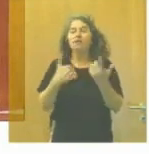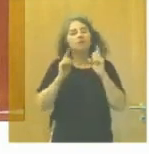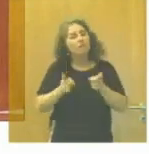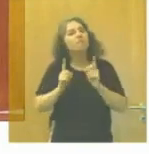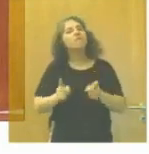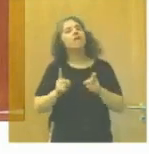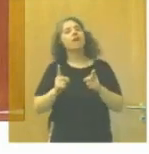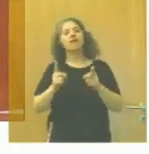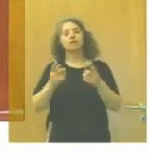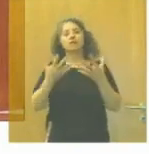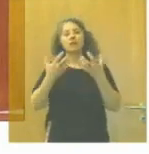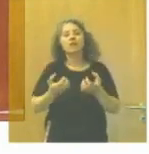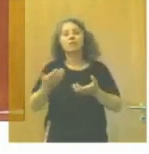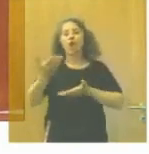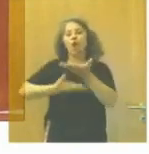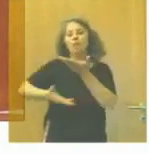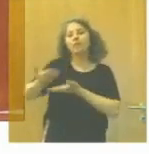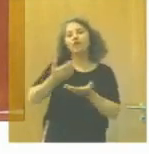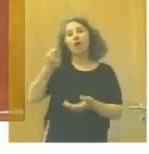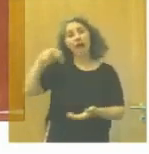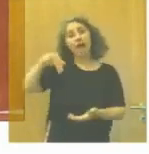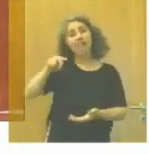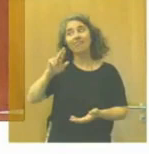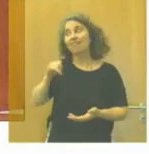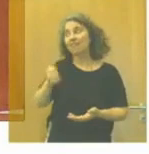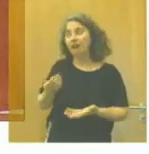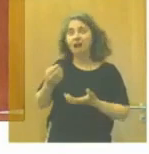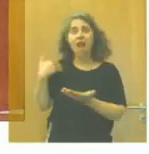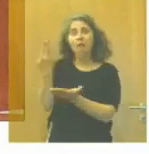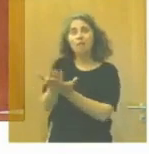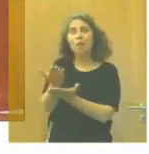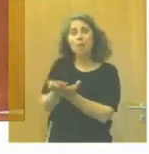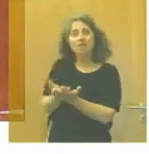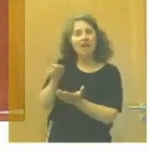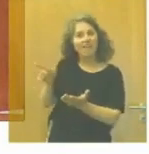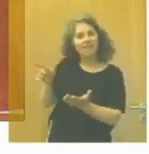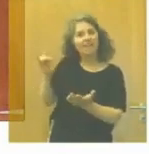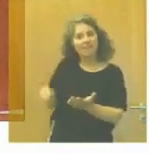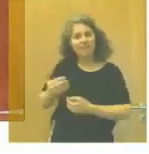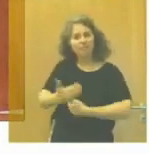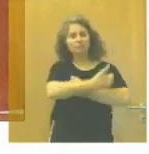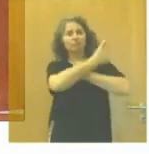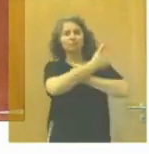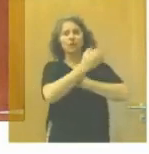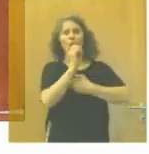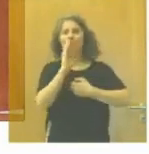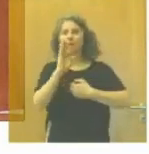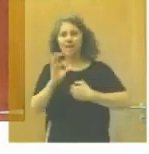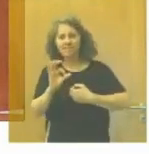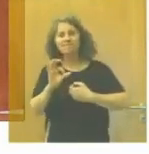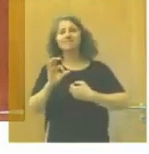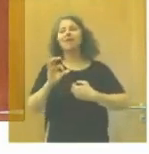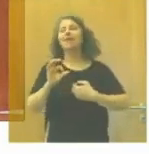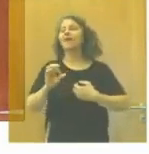compartir con Andrea cuál es esta propuesta HAT que UNICEF y OPS han acuñado